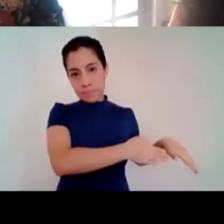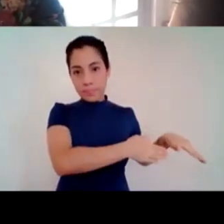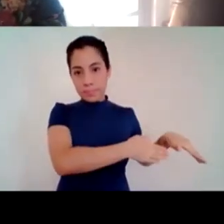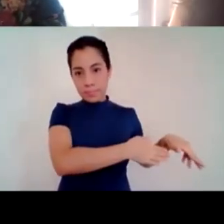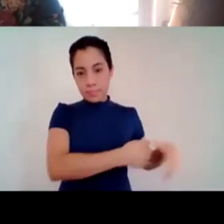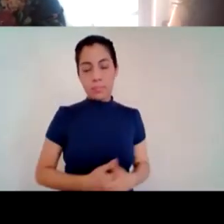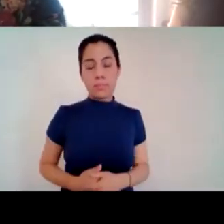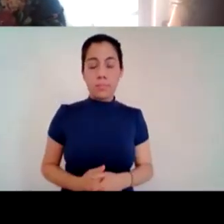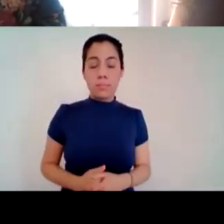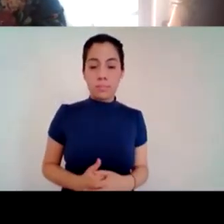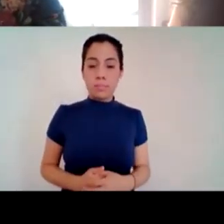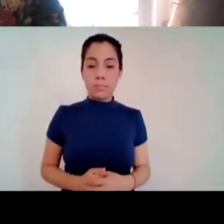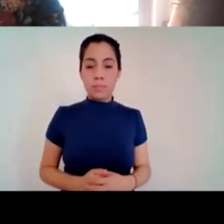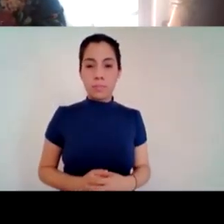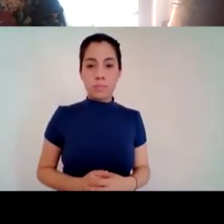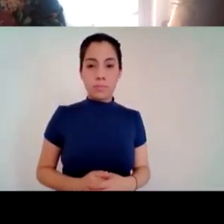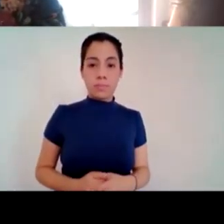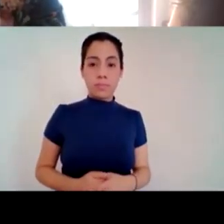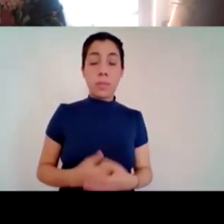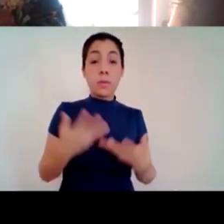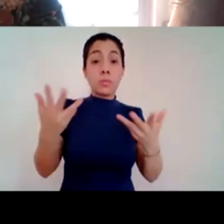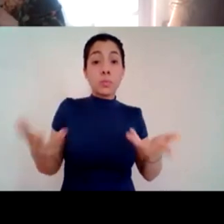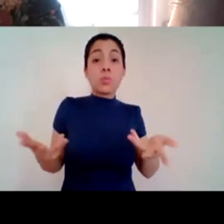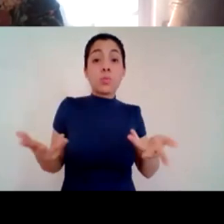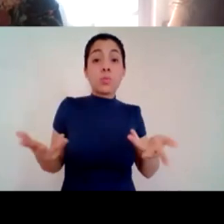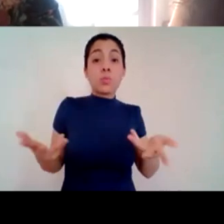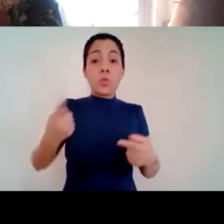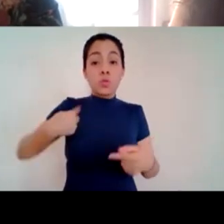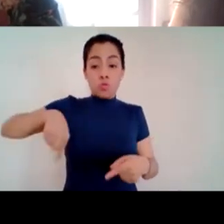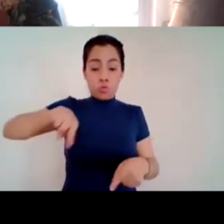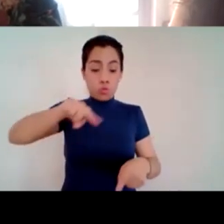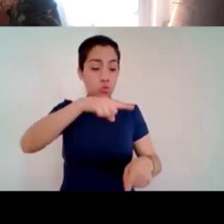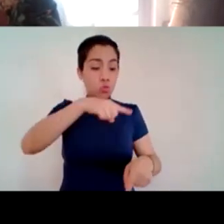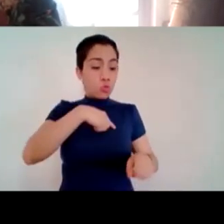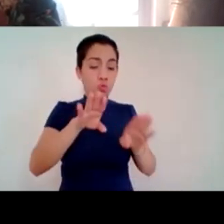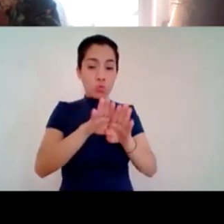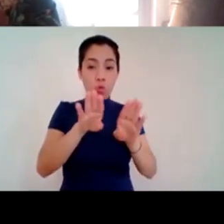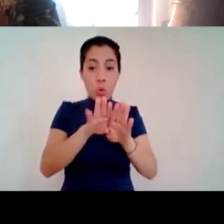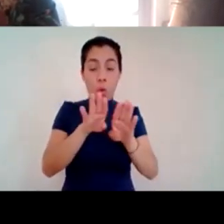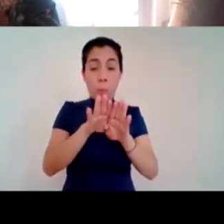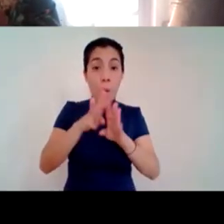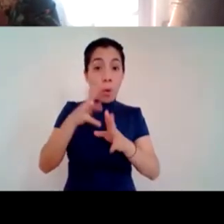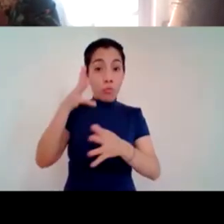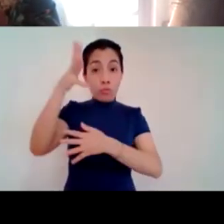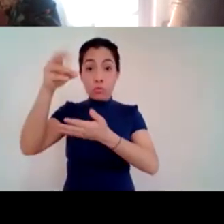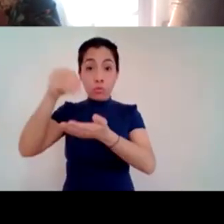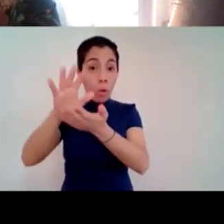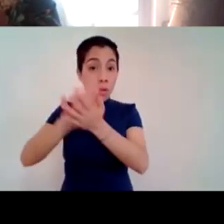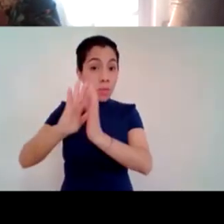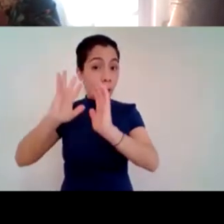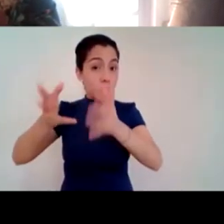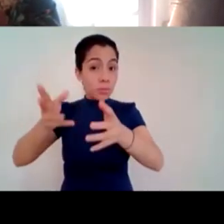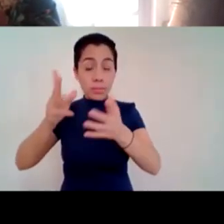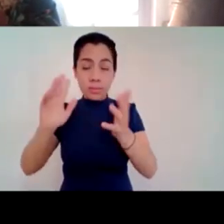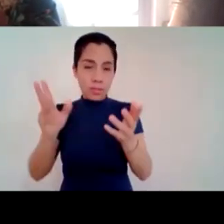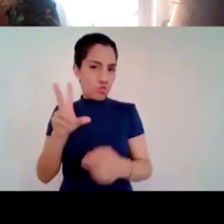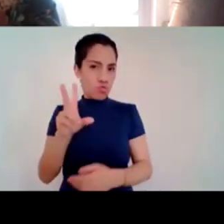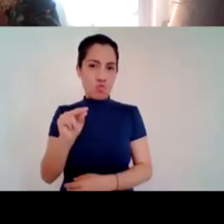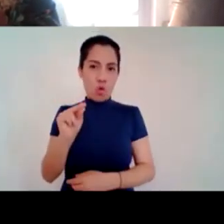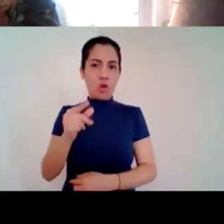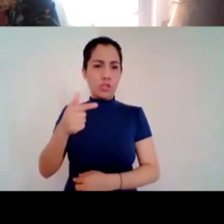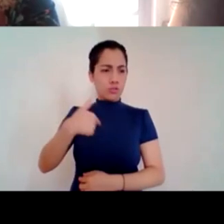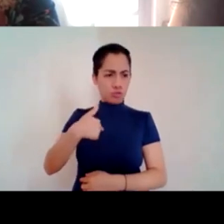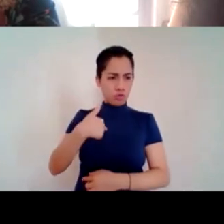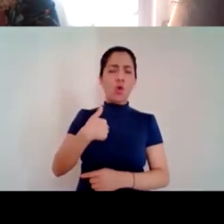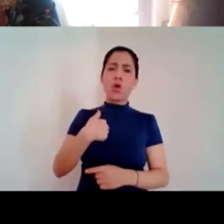entonces apuntar no a un determinismo ni positivo ni negativo yo voy a ser de este chico un chico